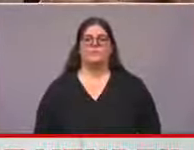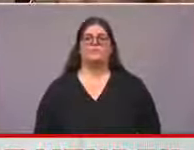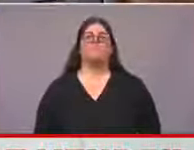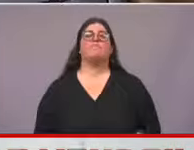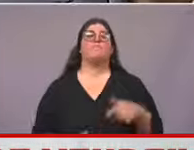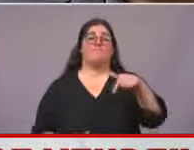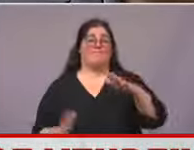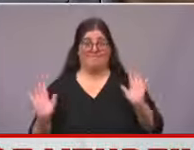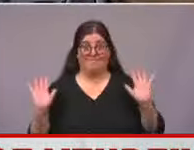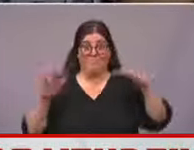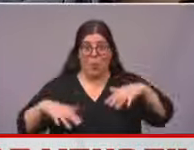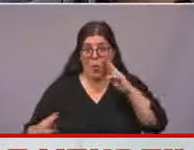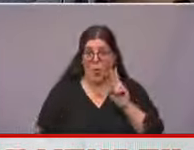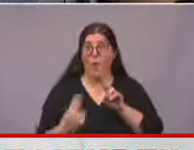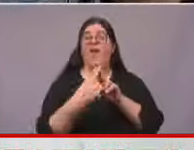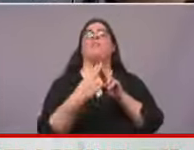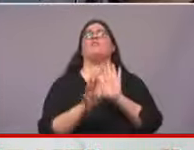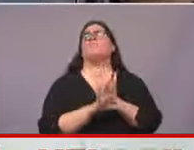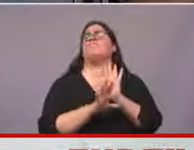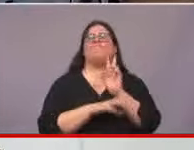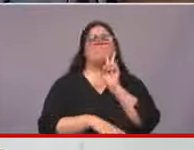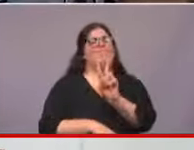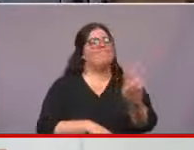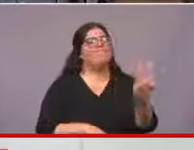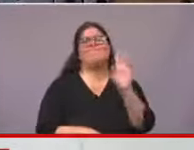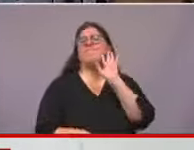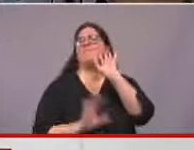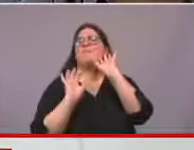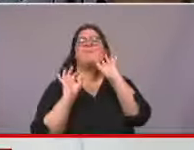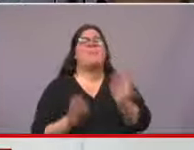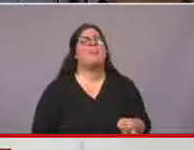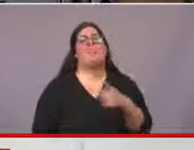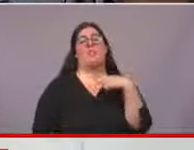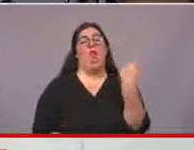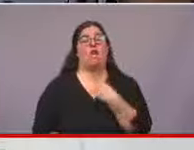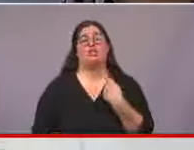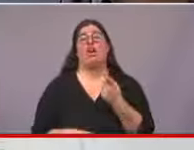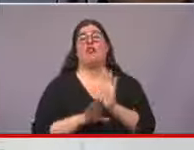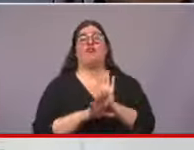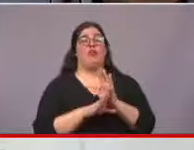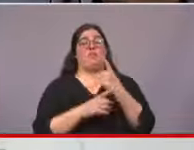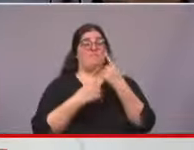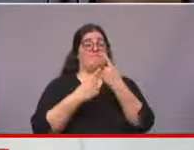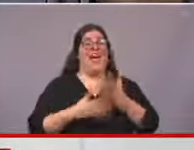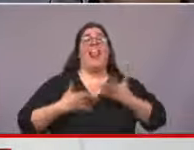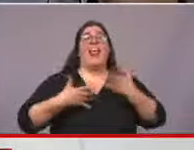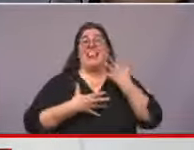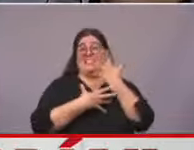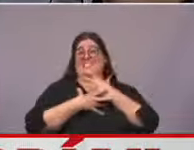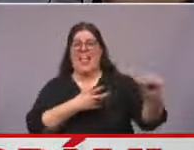Este encuentro deja claro que no nos van a robar la